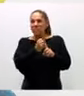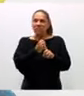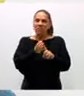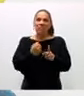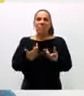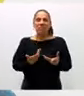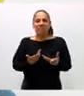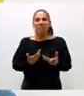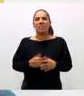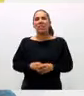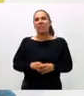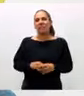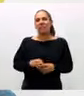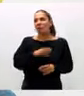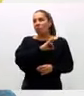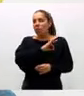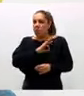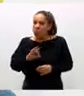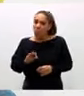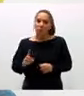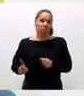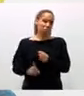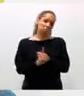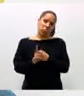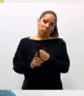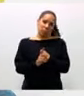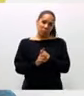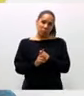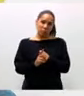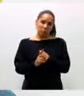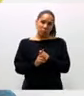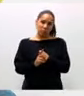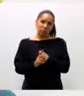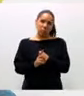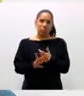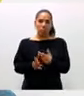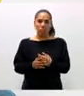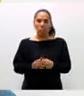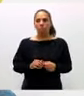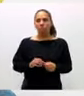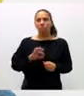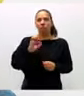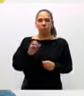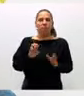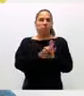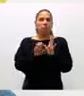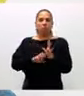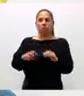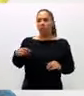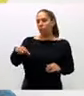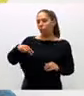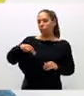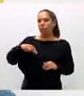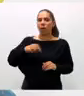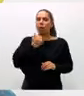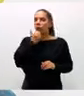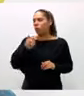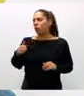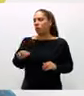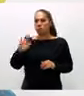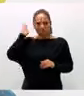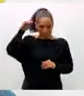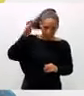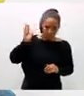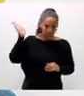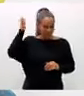estrictamente conflictos. Cuando está la situación caótica y pasa uno y le da un zape al otro, no es precisamente ahí un conflicto, ahí